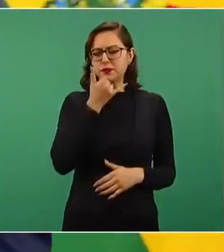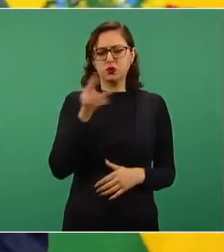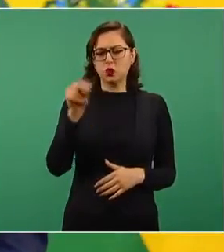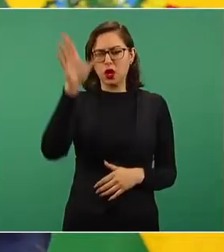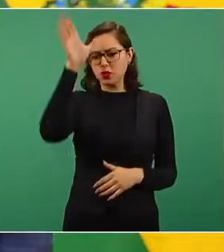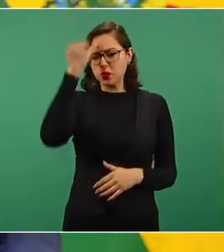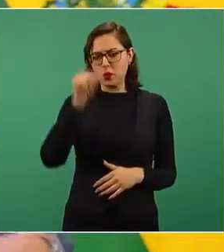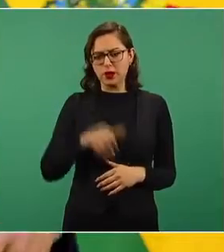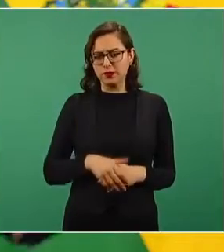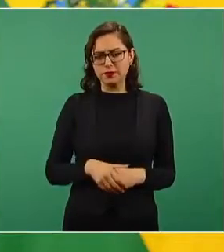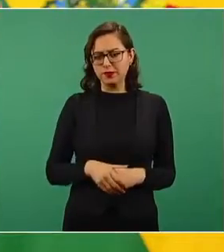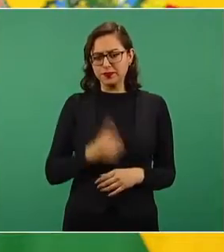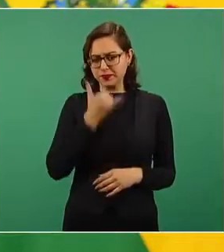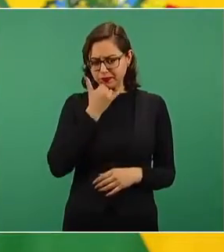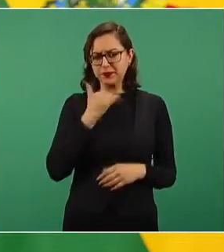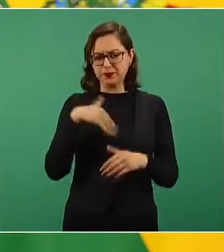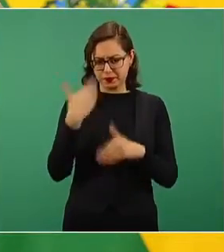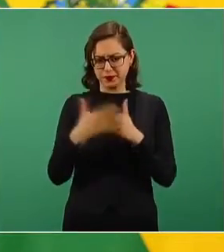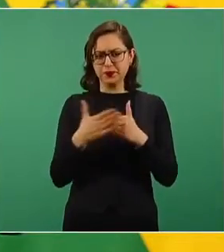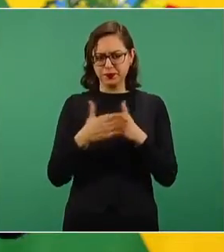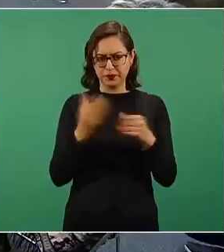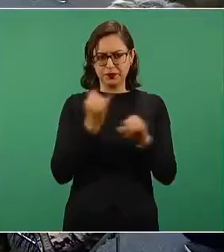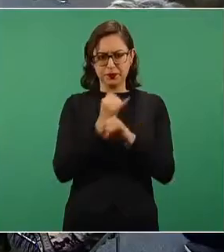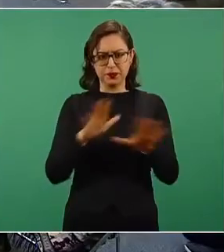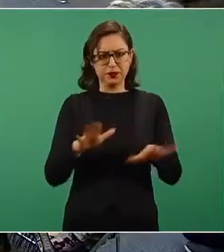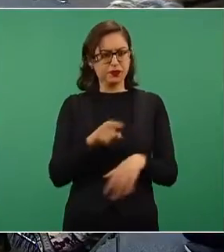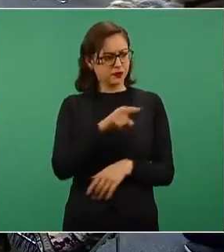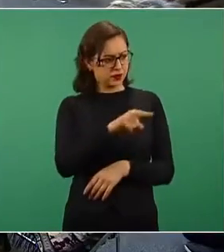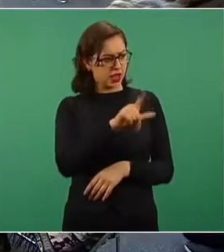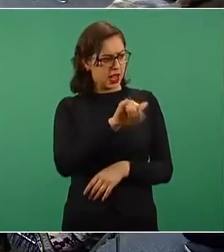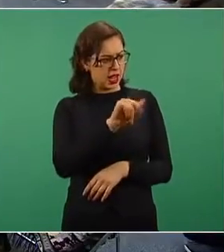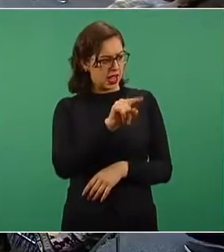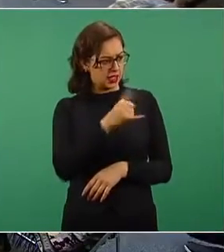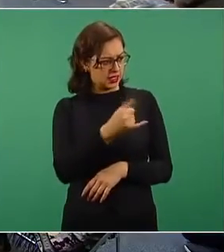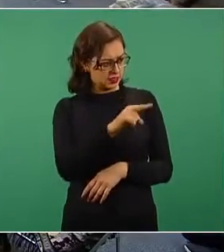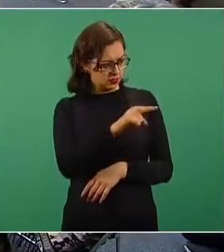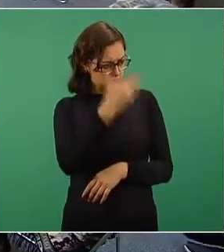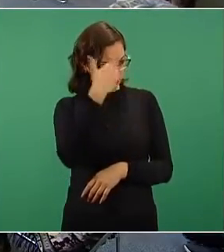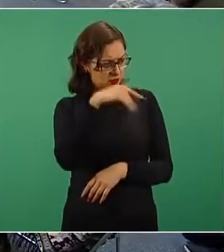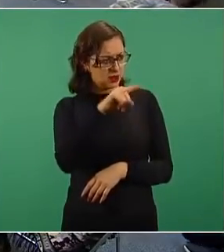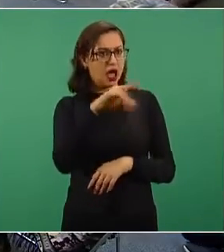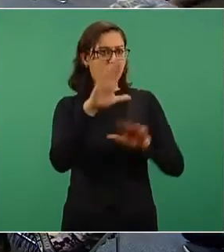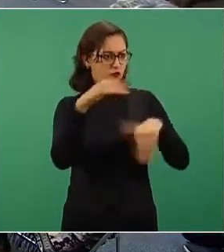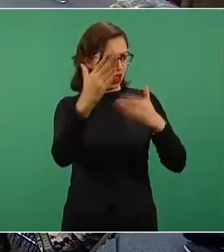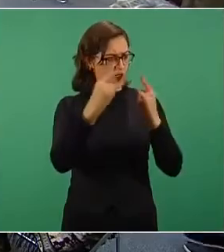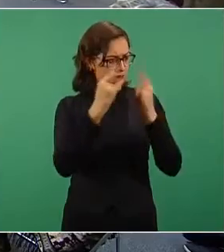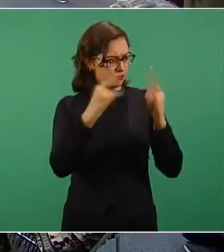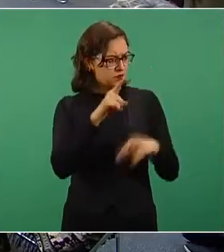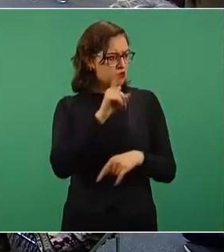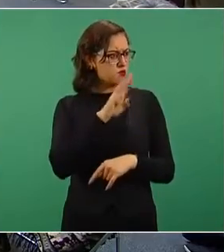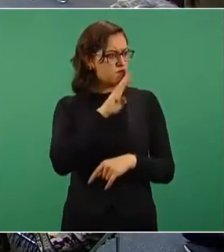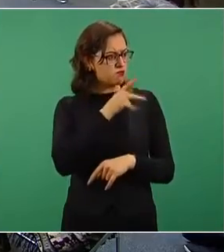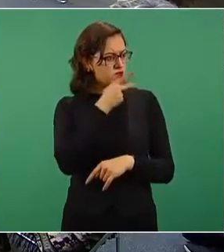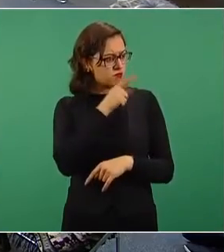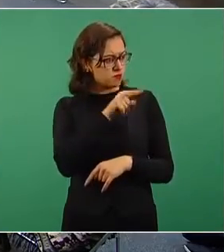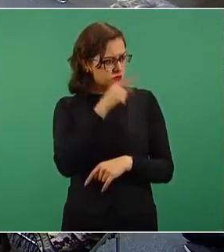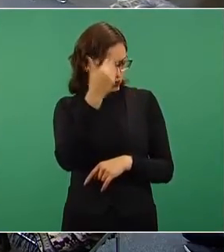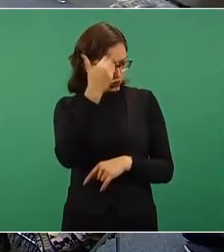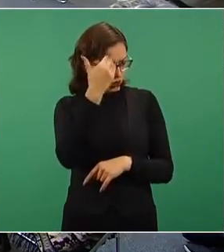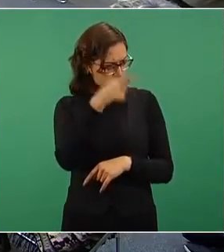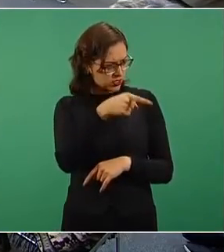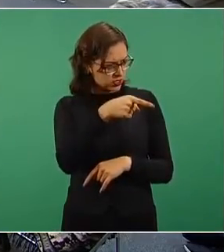con todo respeto. Pero, Leti, ¿tú no tienes información de los que están?